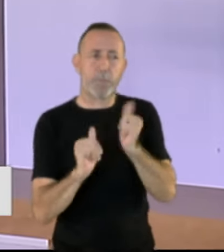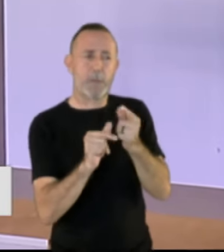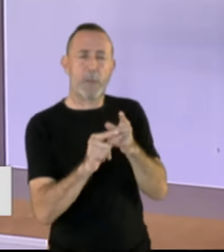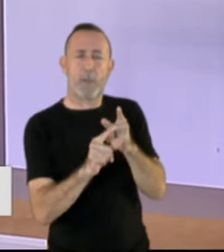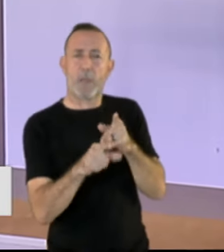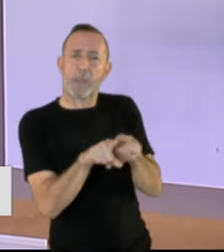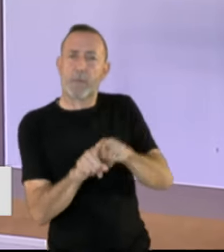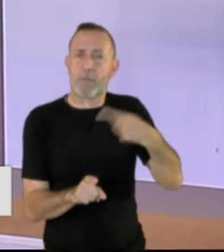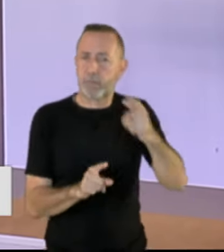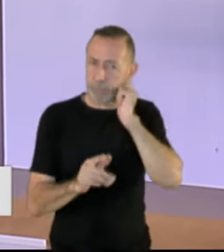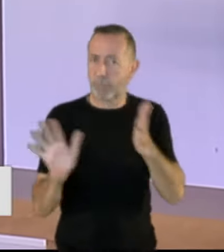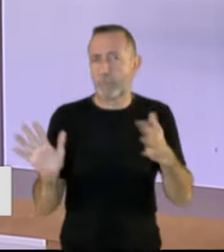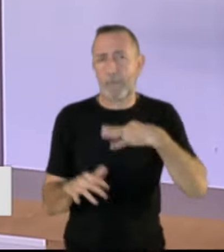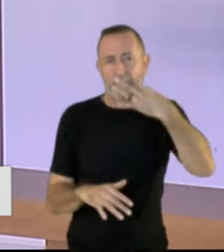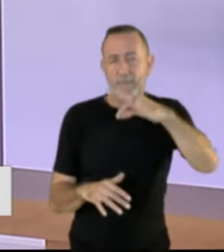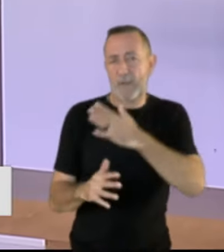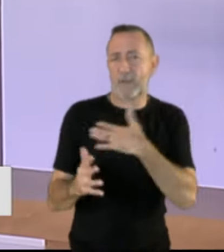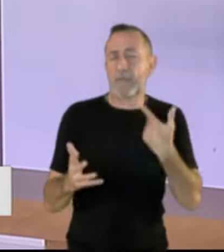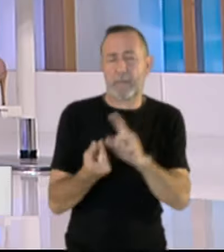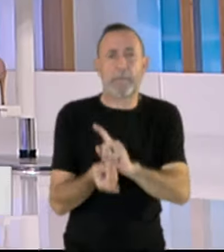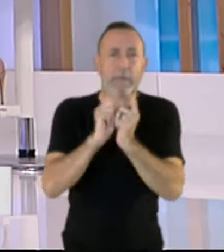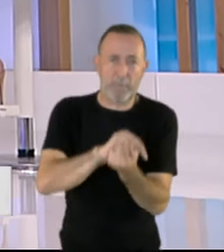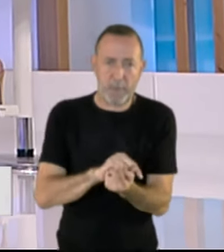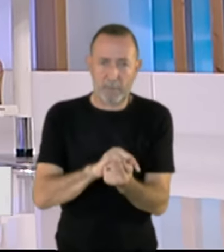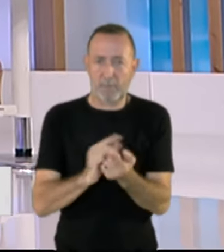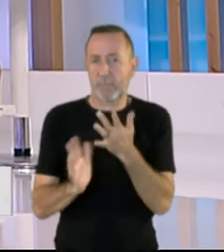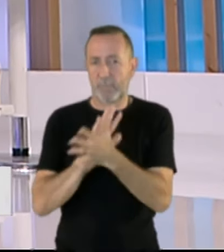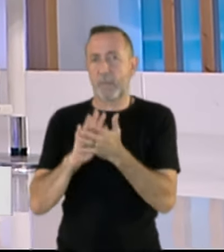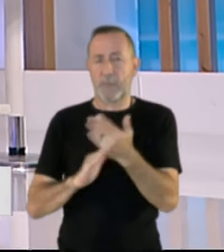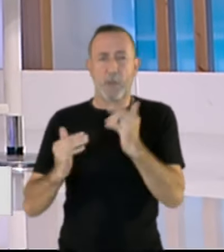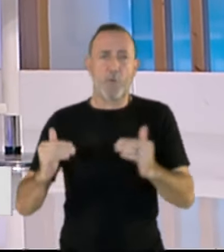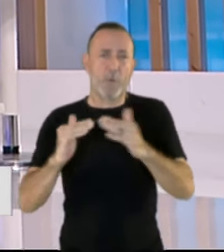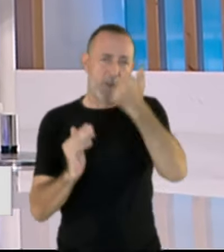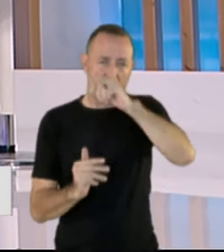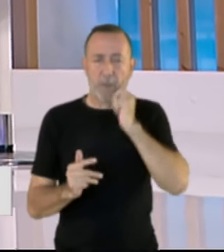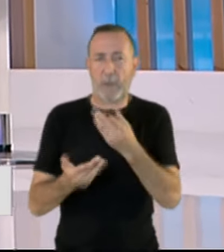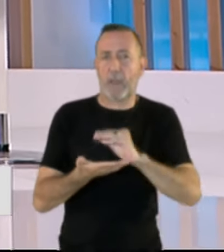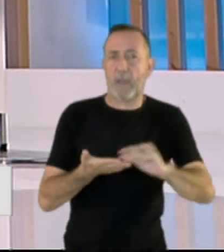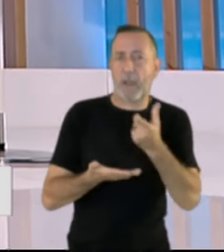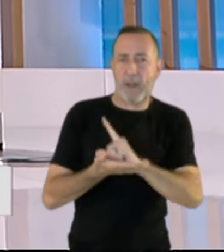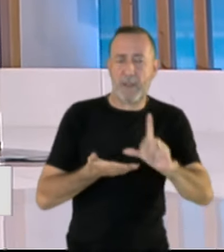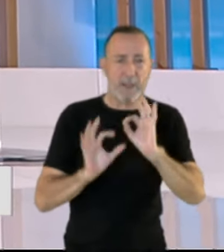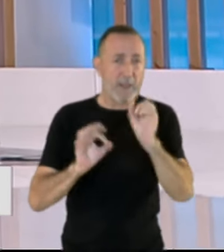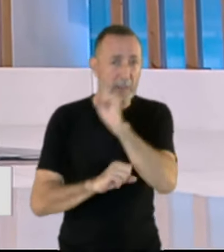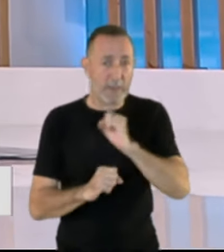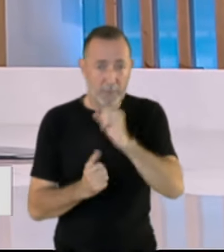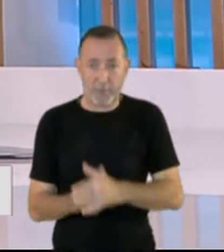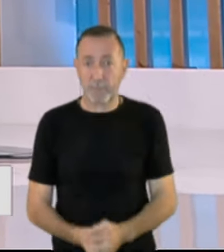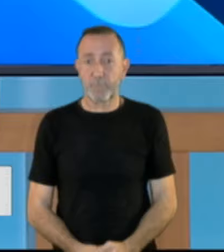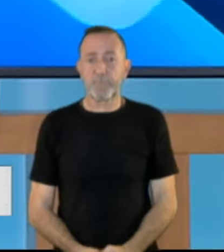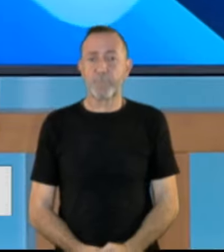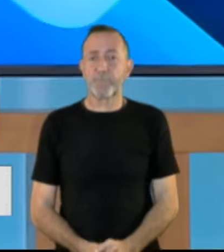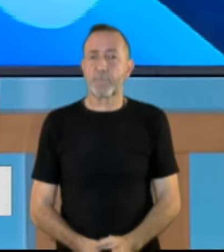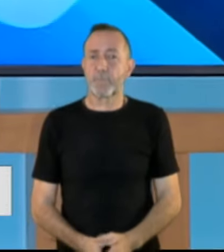cambiara pues que haya ese tipo de igualdad en las canciones en las letras sobre todo cuando el reggaetón No era conocido aquí en España fuiste de las